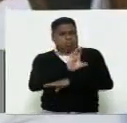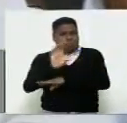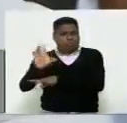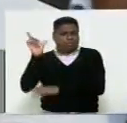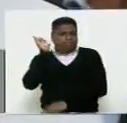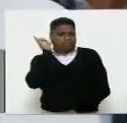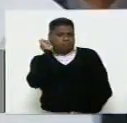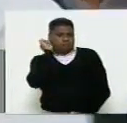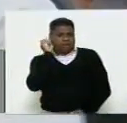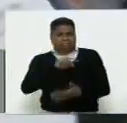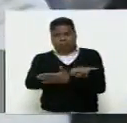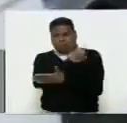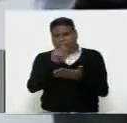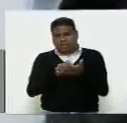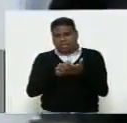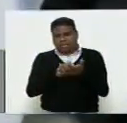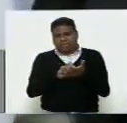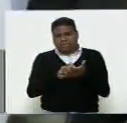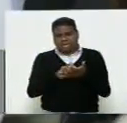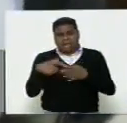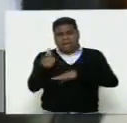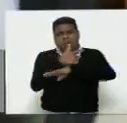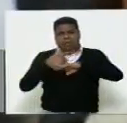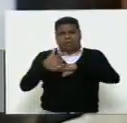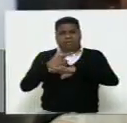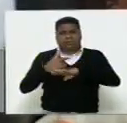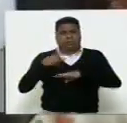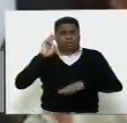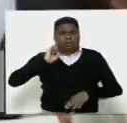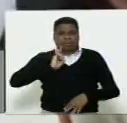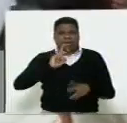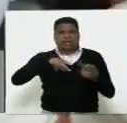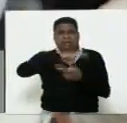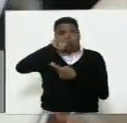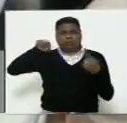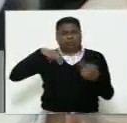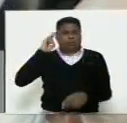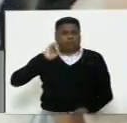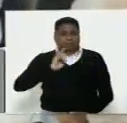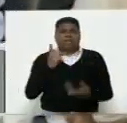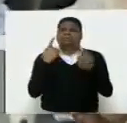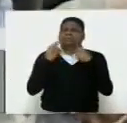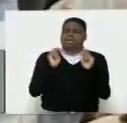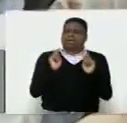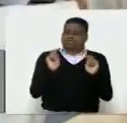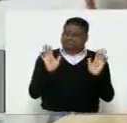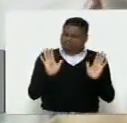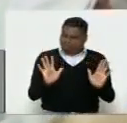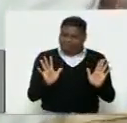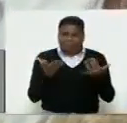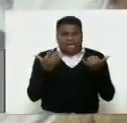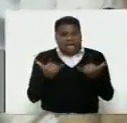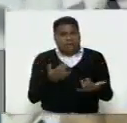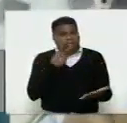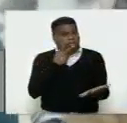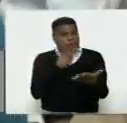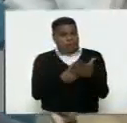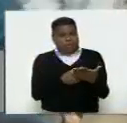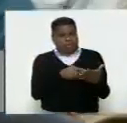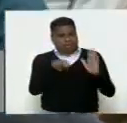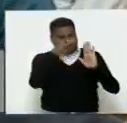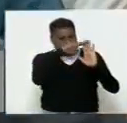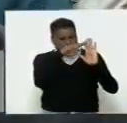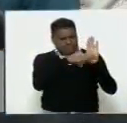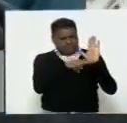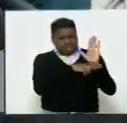integral del gobierno bolivariano, de la revolución bolivariana. Se trata entonces esta propuesta de